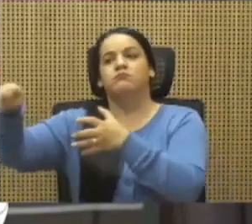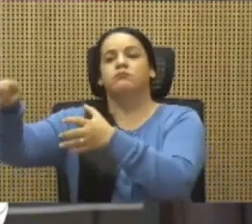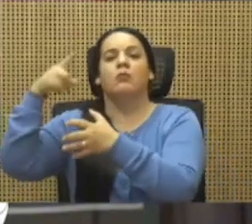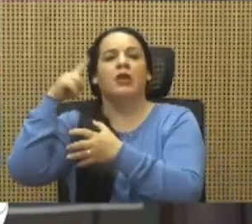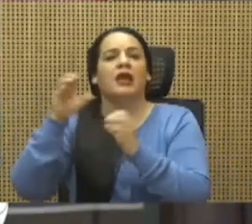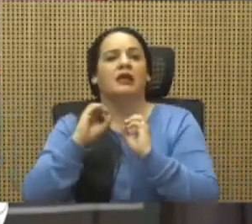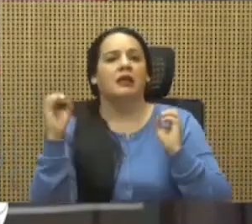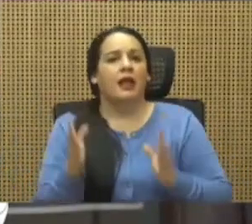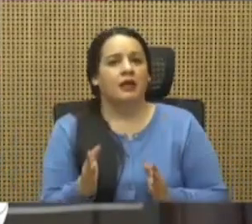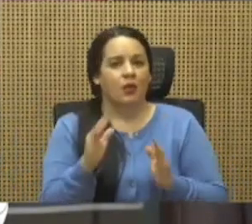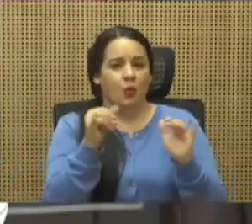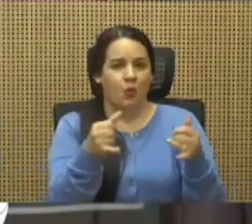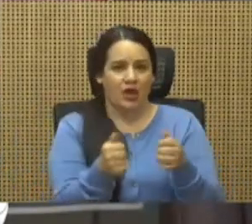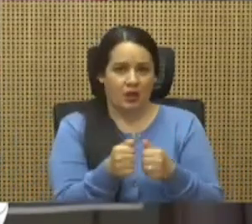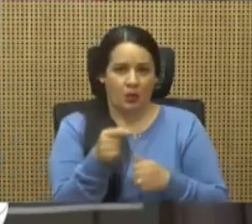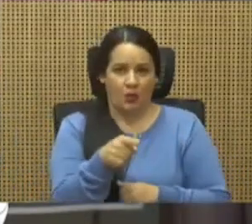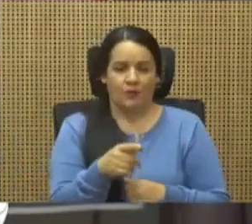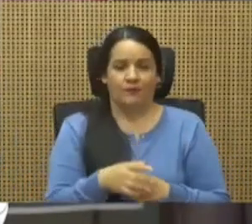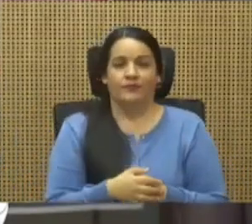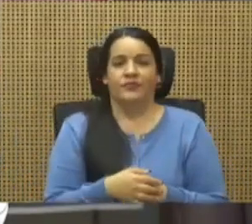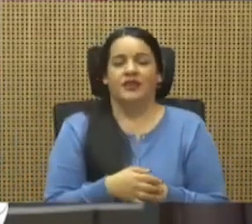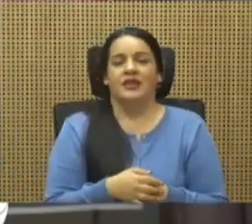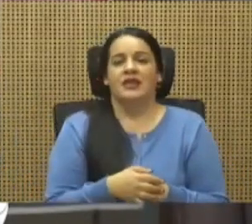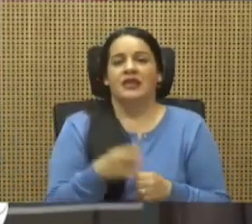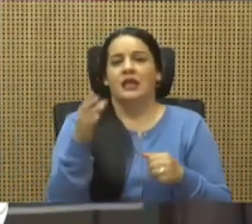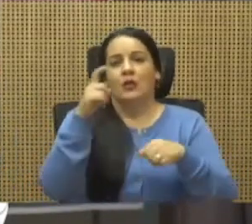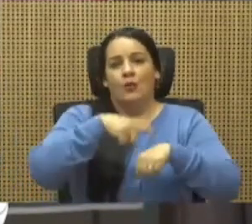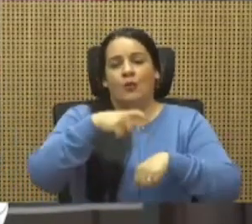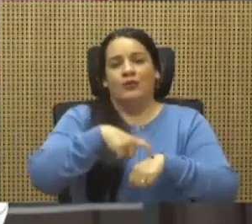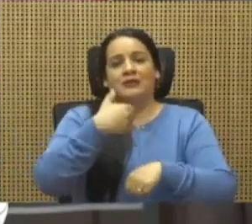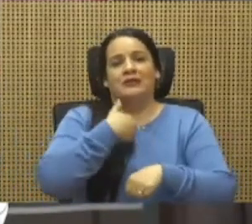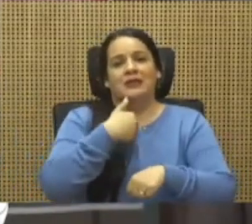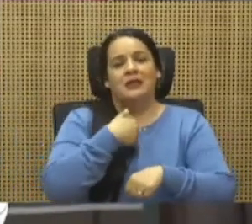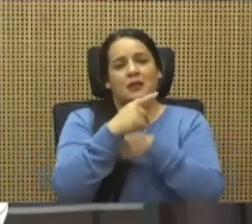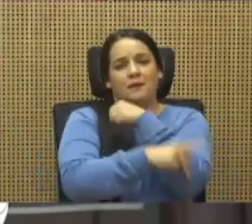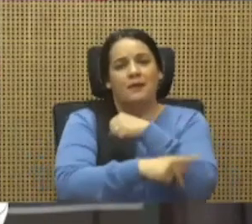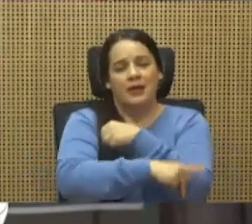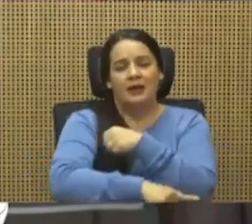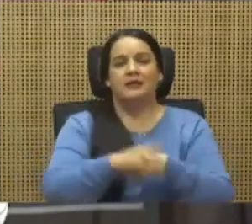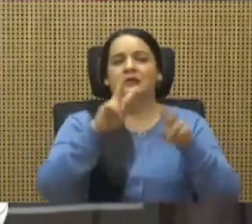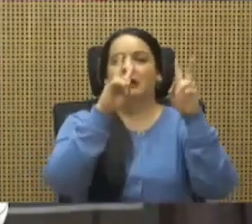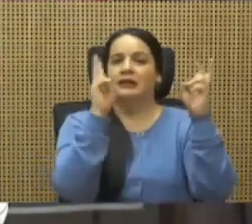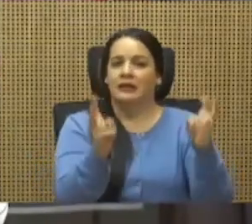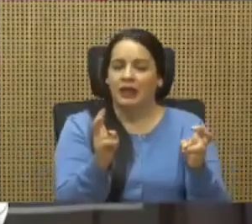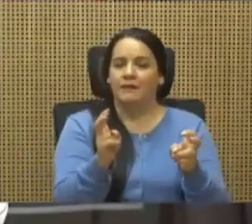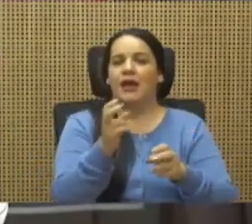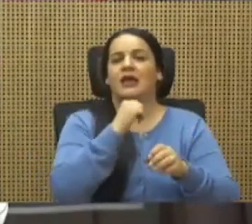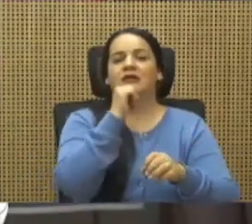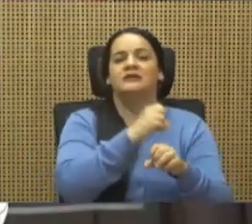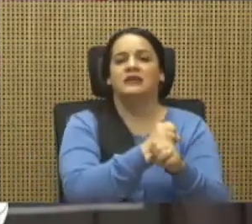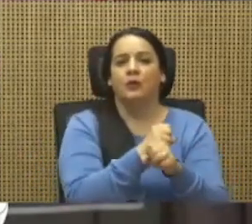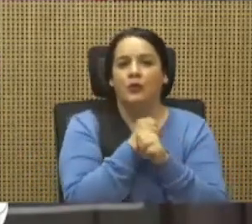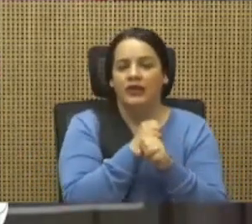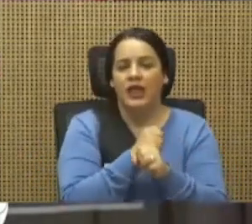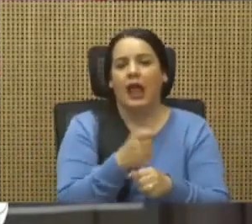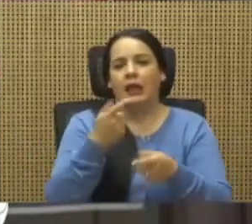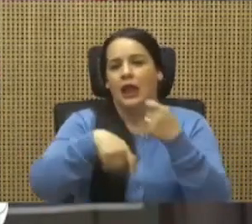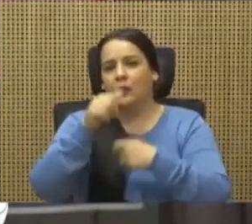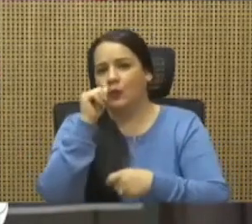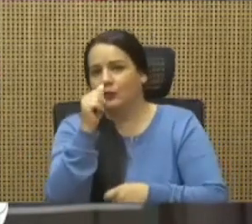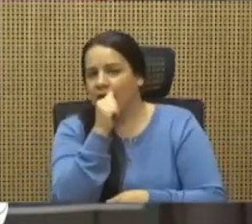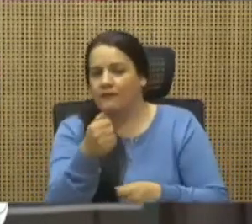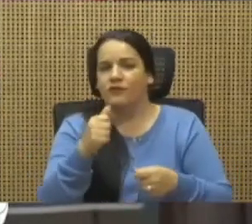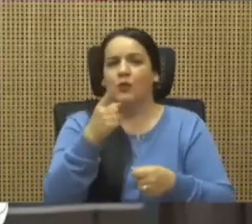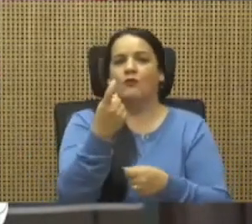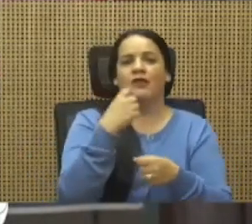jugara. En los momentos que atraviesa el país en materia de inseguridad, narcotráfico, de desempleo, de informalidad, el país requiere